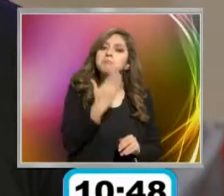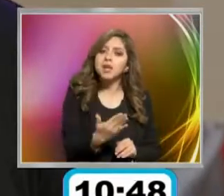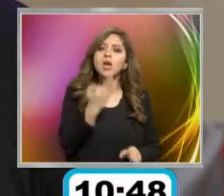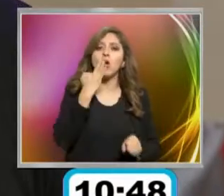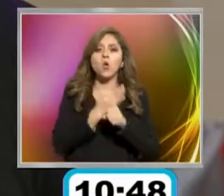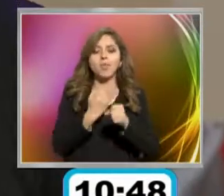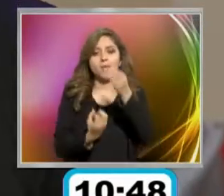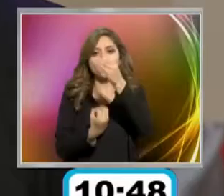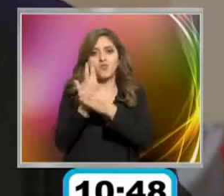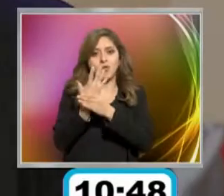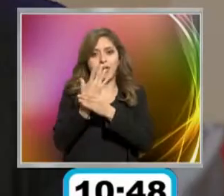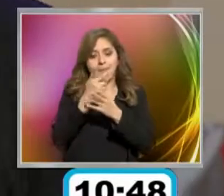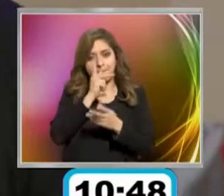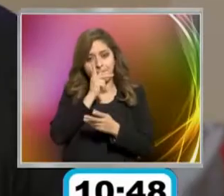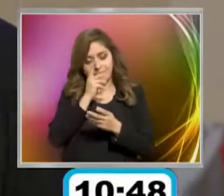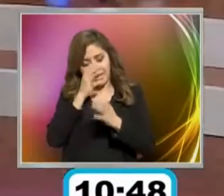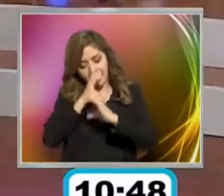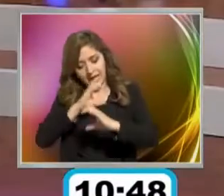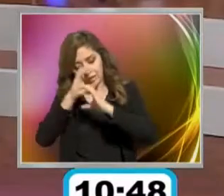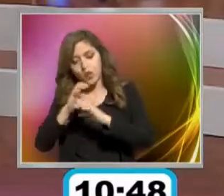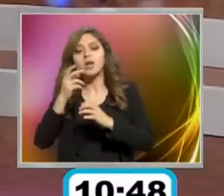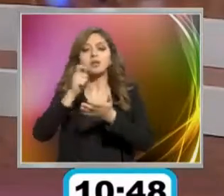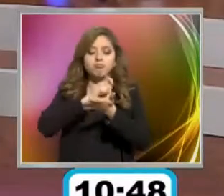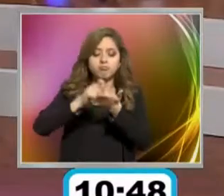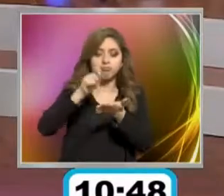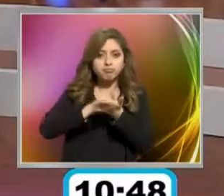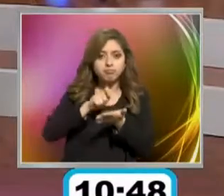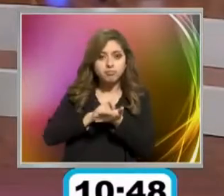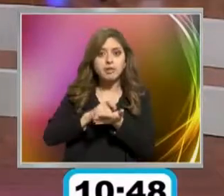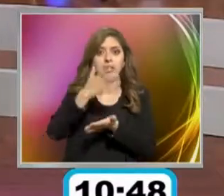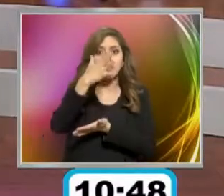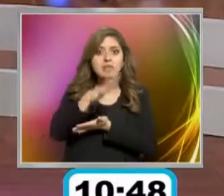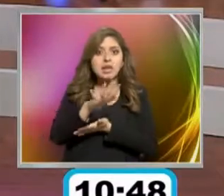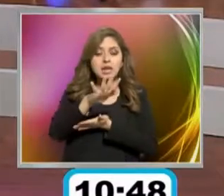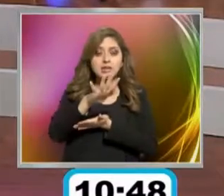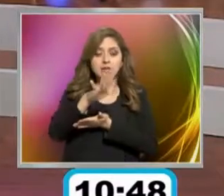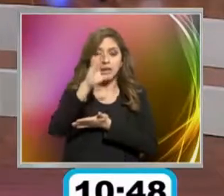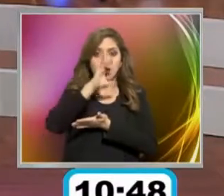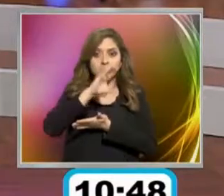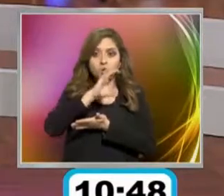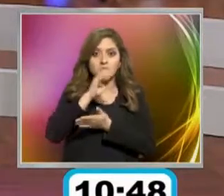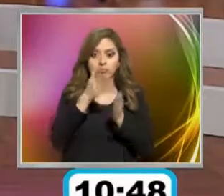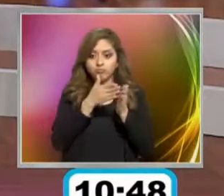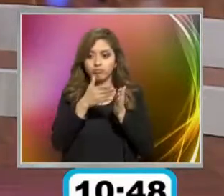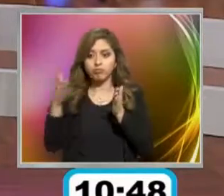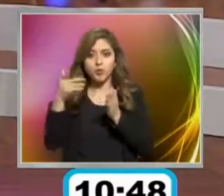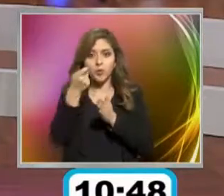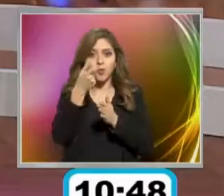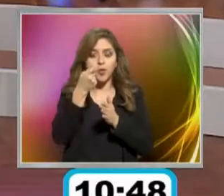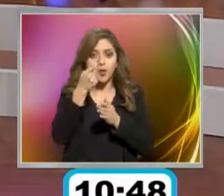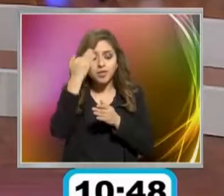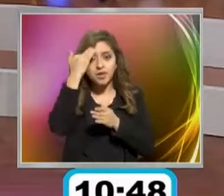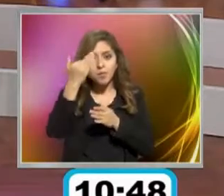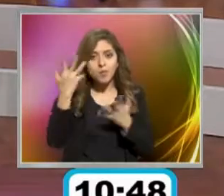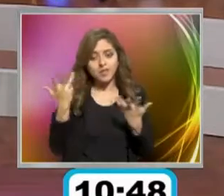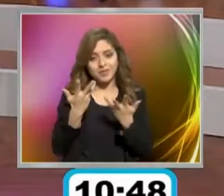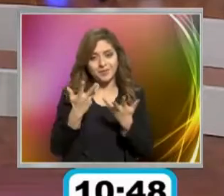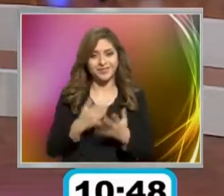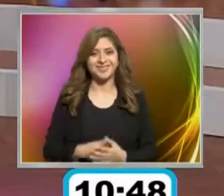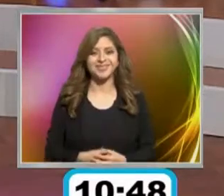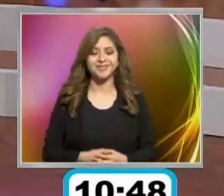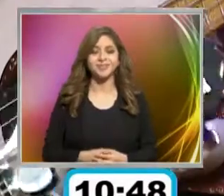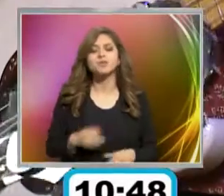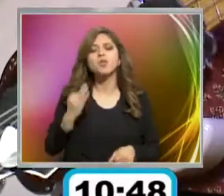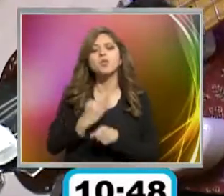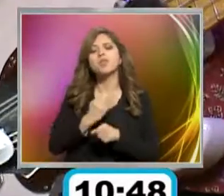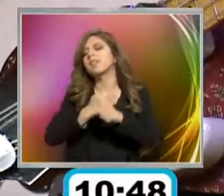buenos temas, y pues bueno, fluyeron porque al final de cuentas hicimos 10 temas en poco tiempo. Muy poco tiempo. ¿Ahorita qué rol nos van a cantar? Vamos a